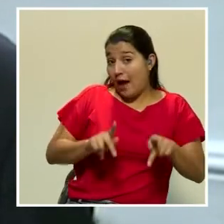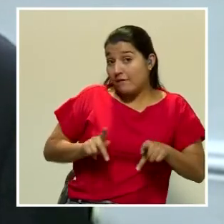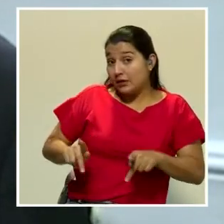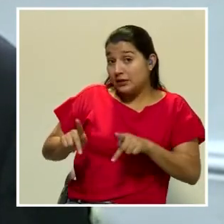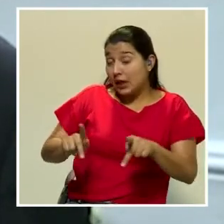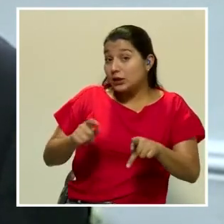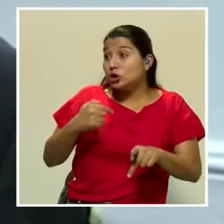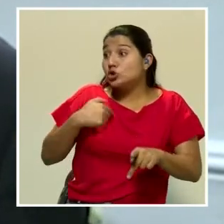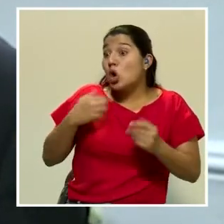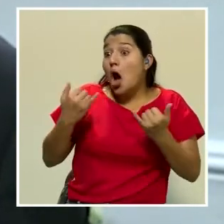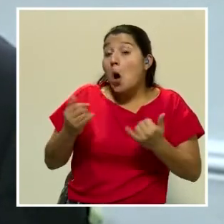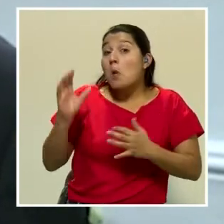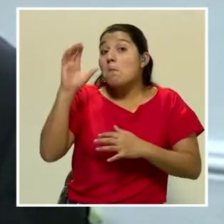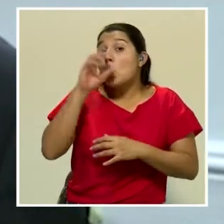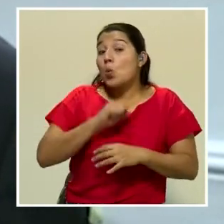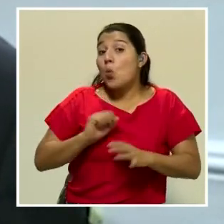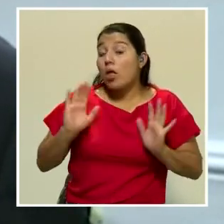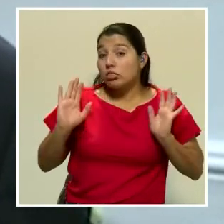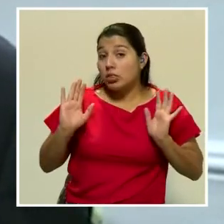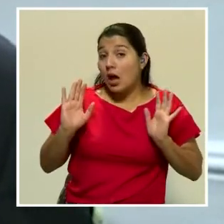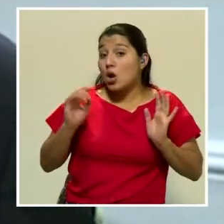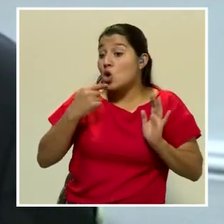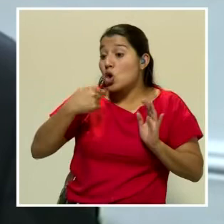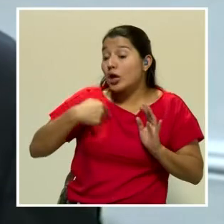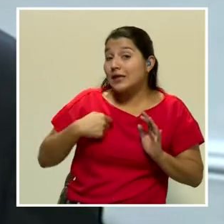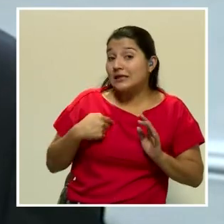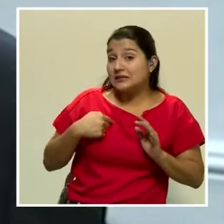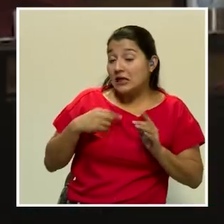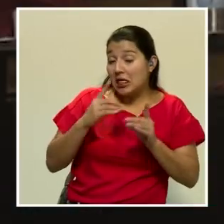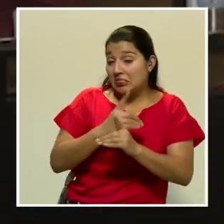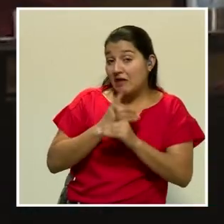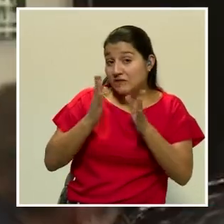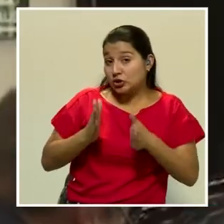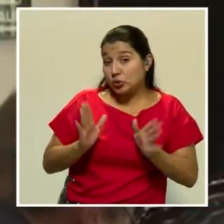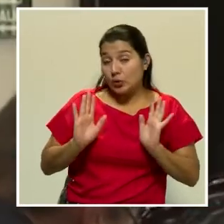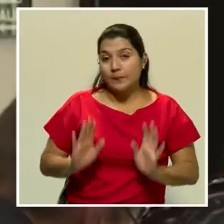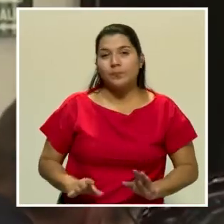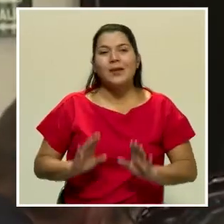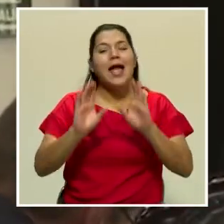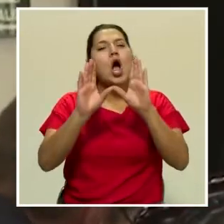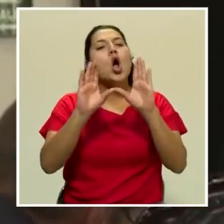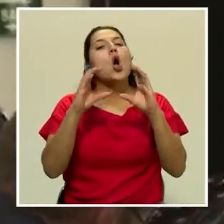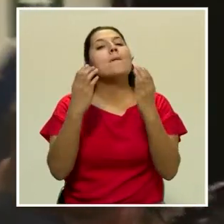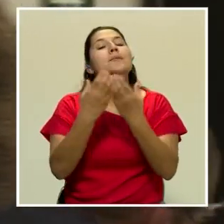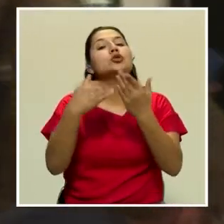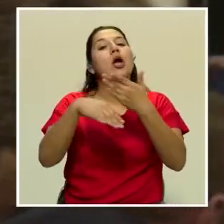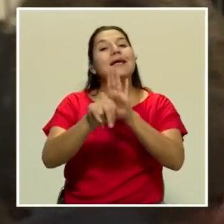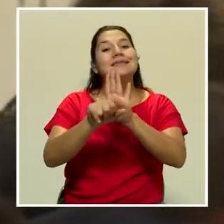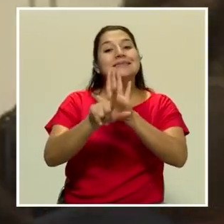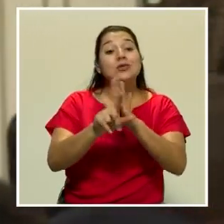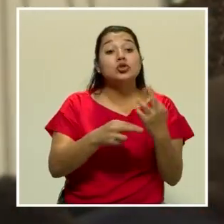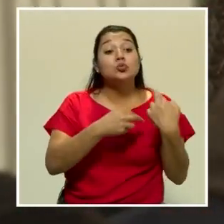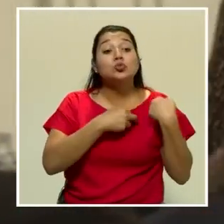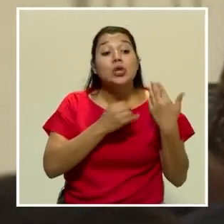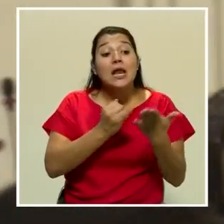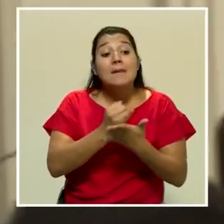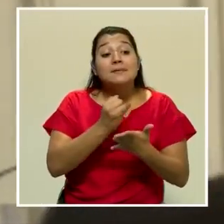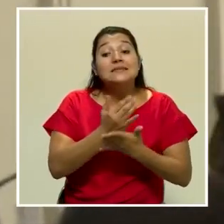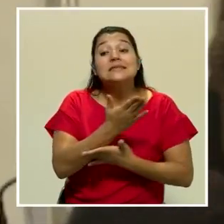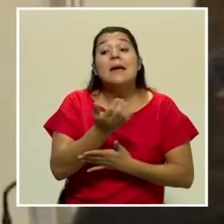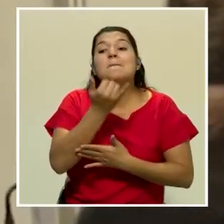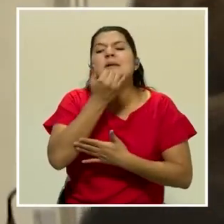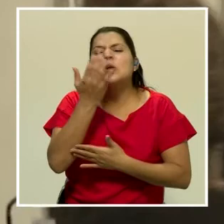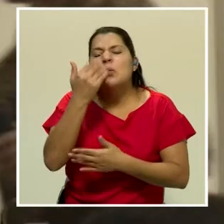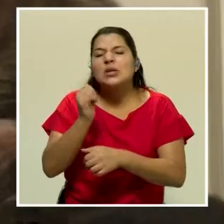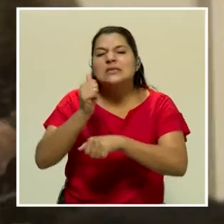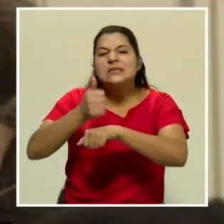enterado únicamente de lo que la señora defensora ha manifestado. La Comisión Legislativa que investiga la creación de la Unidad Presidencial de